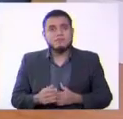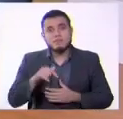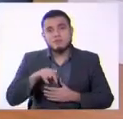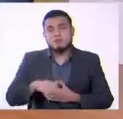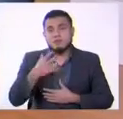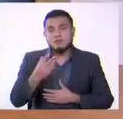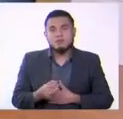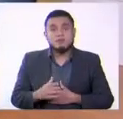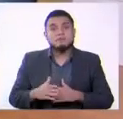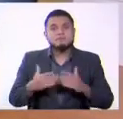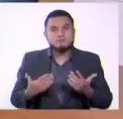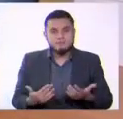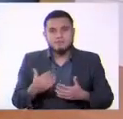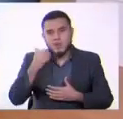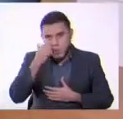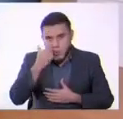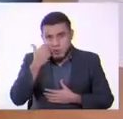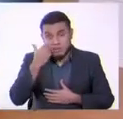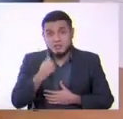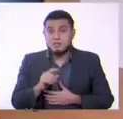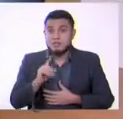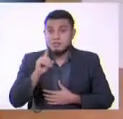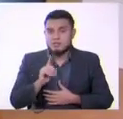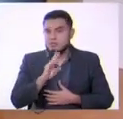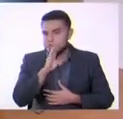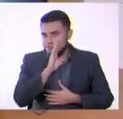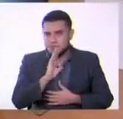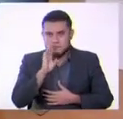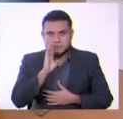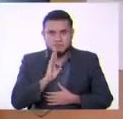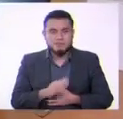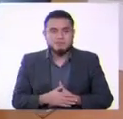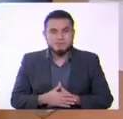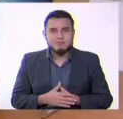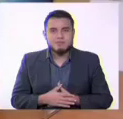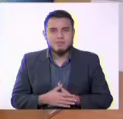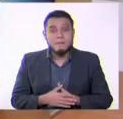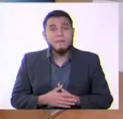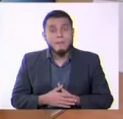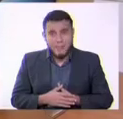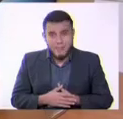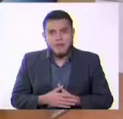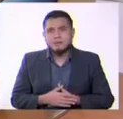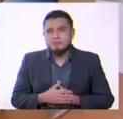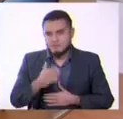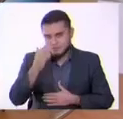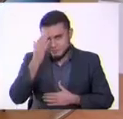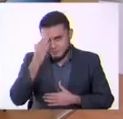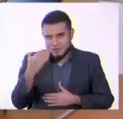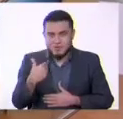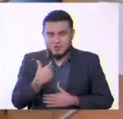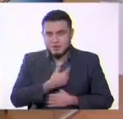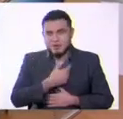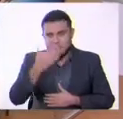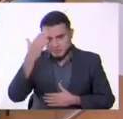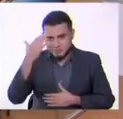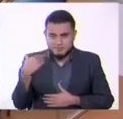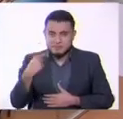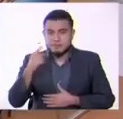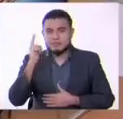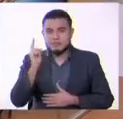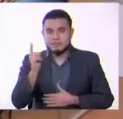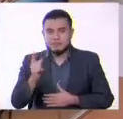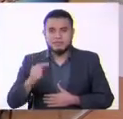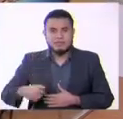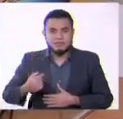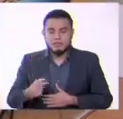los chicos estudiantes de primer año de bachillerato. Ya saben ustedes, nuestra maestra que siempre nos está acompañando para